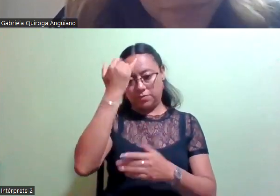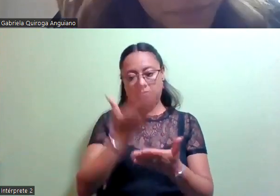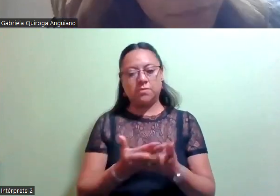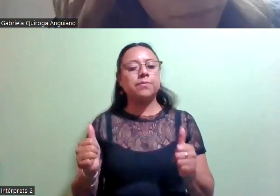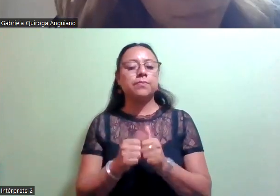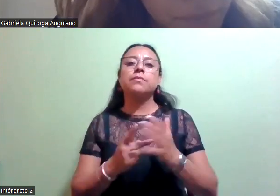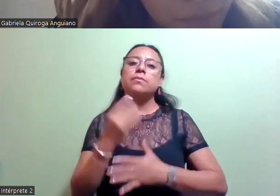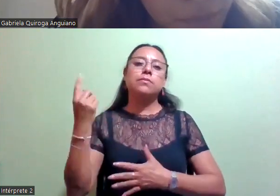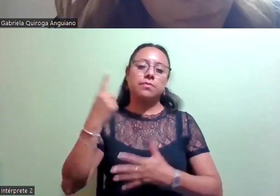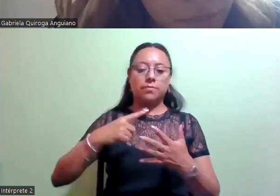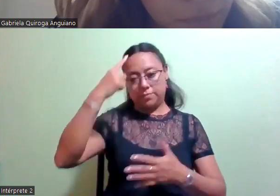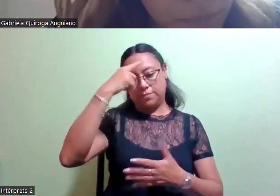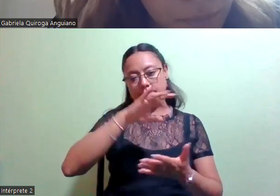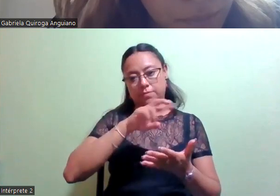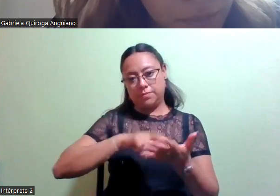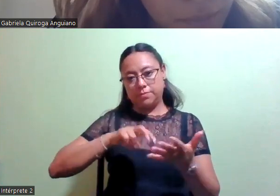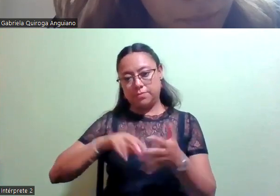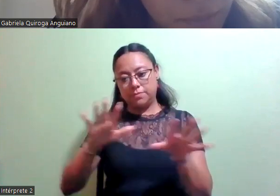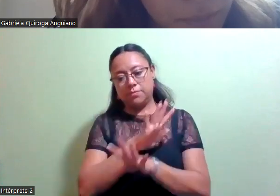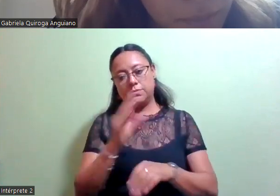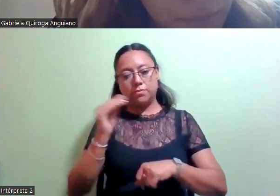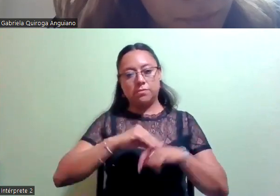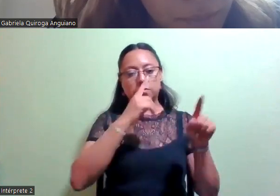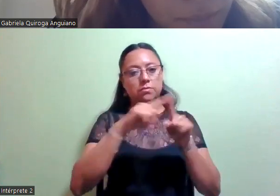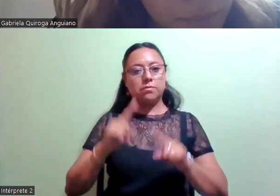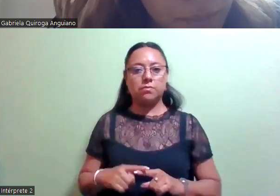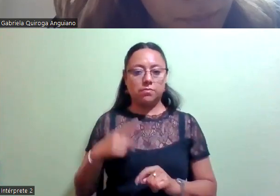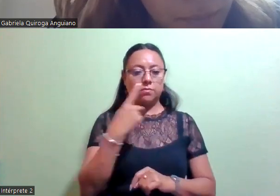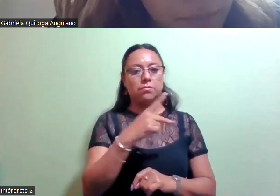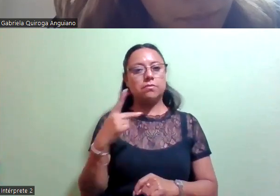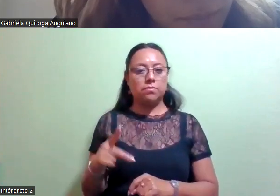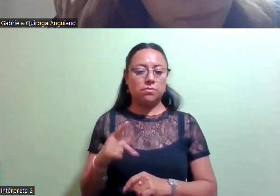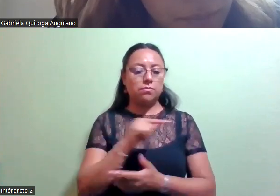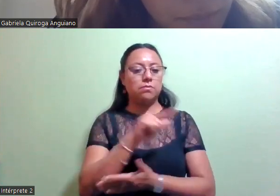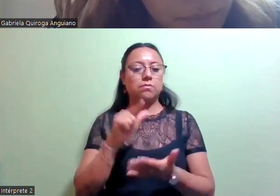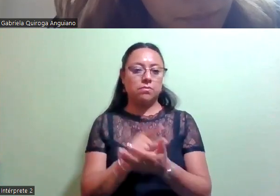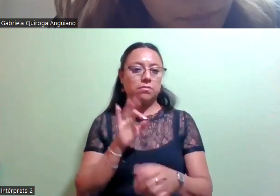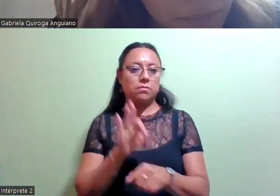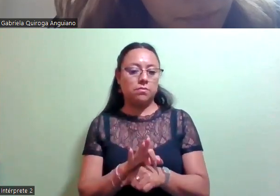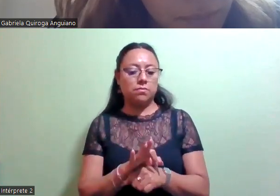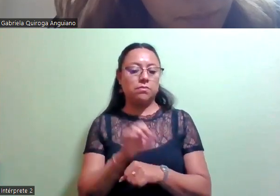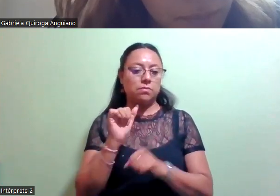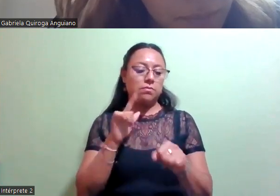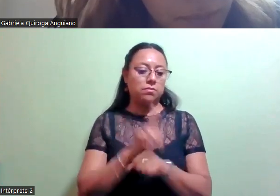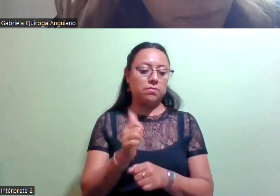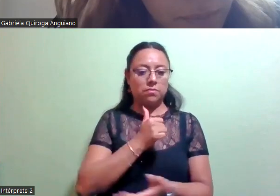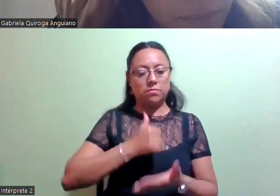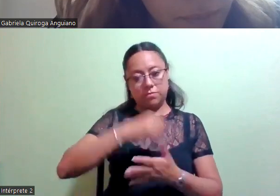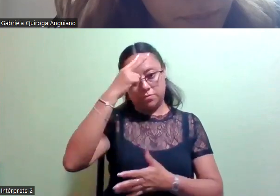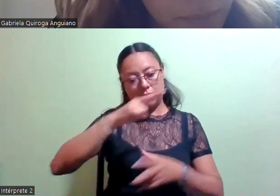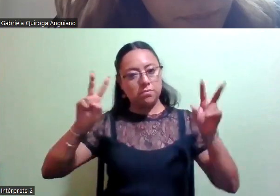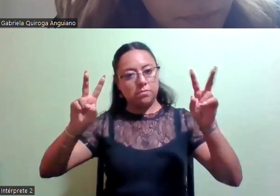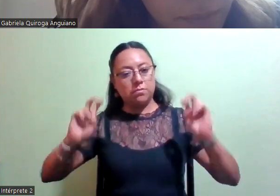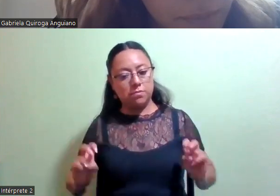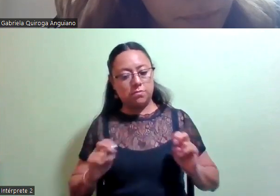proyecto de decreto, por lo que se reforman y adicionan diversas disposiciones de la Ley de Protección hacia los Animales de la Ciudad de México en materia